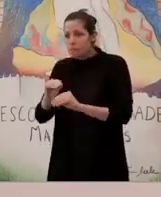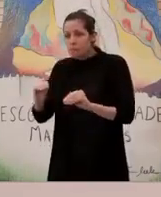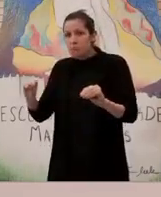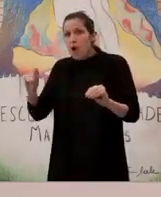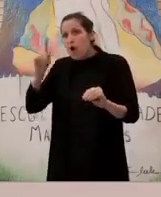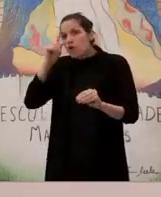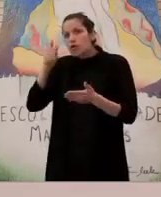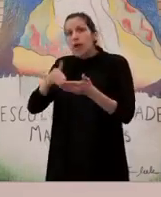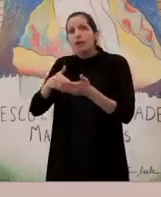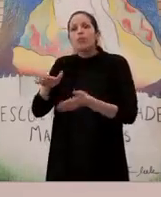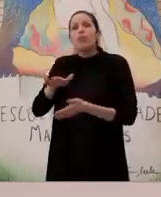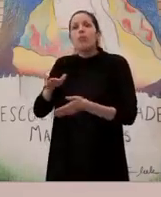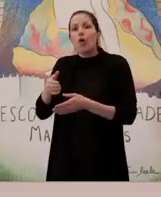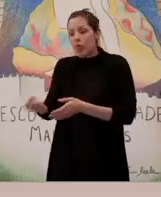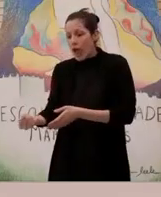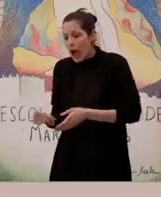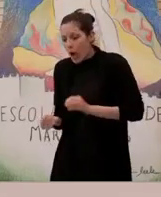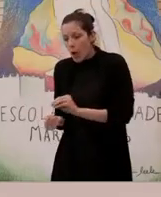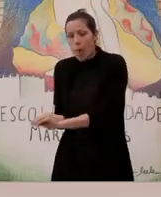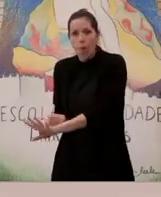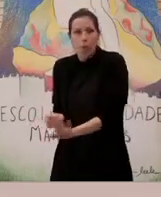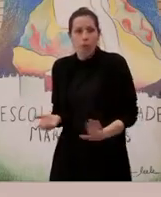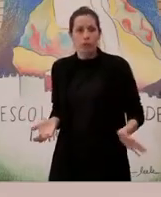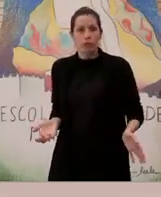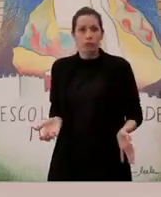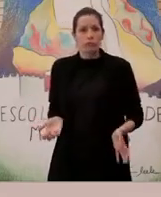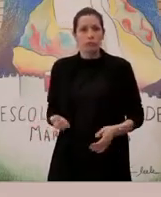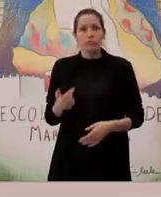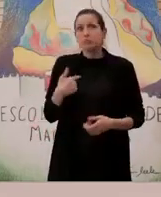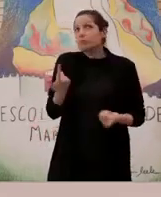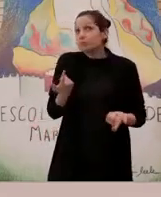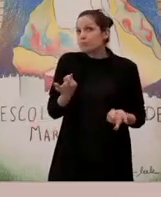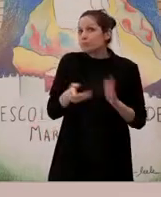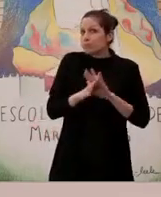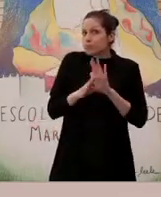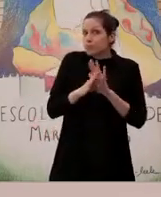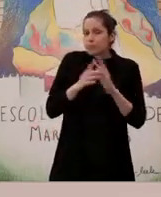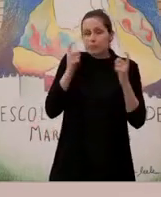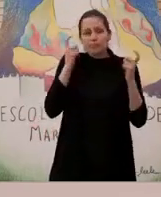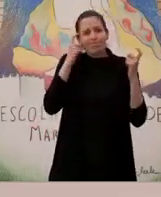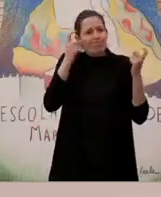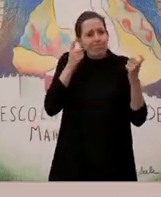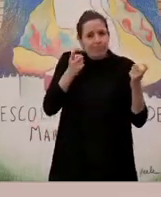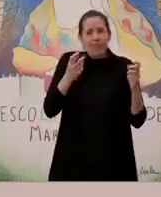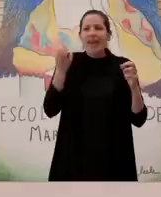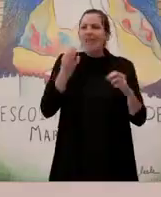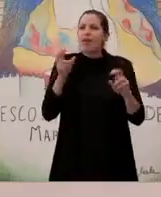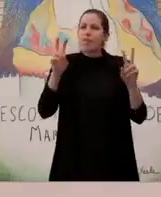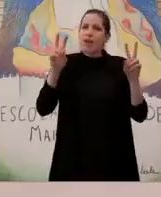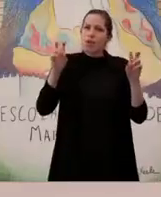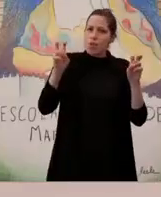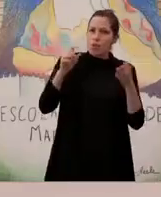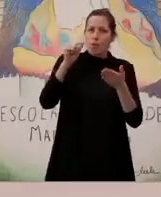yo no sé dónde quedó pero creo para siempre pero bueno él sigo insistiendo que hay que ofrecer un nuevo contrato social